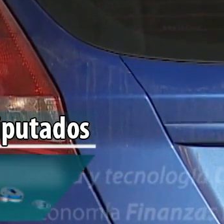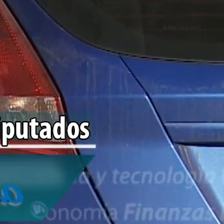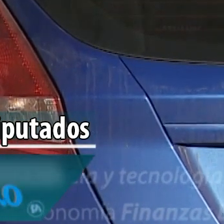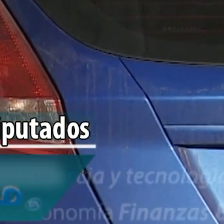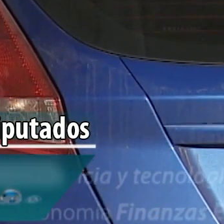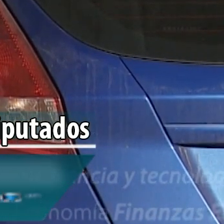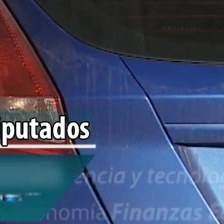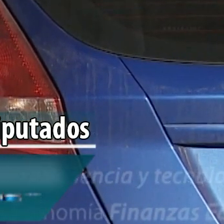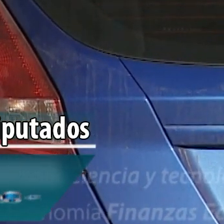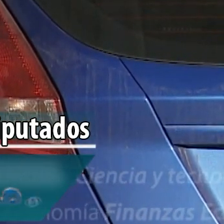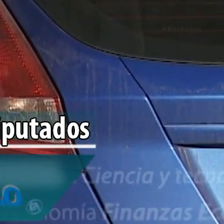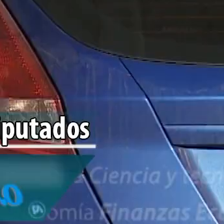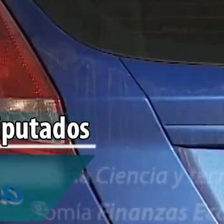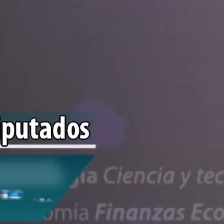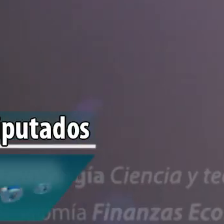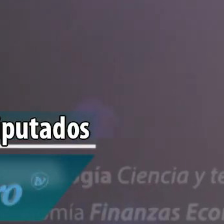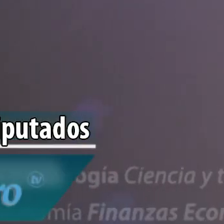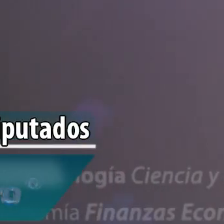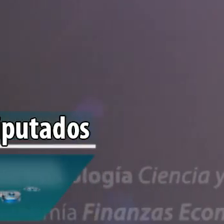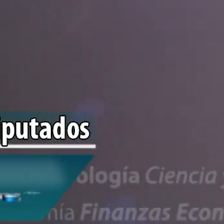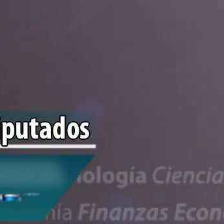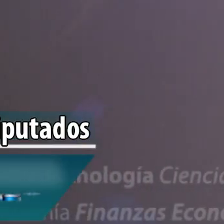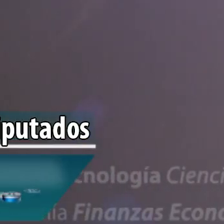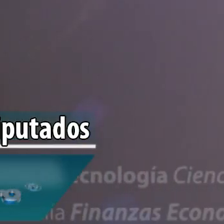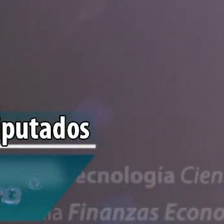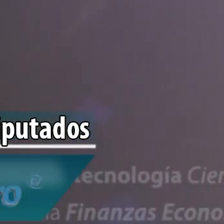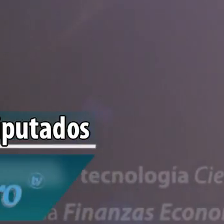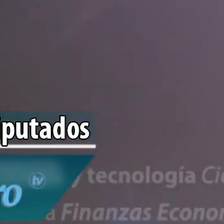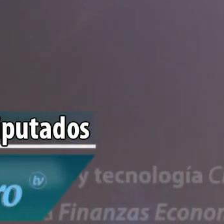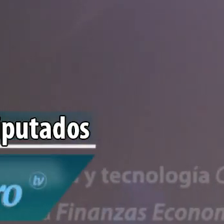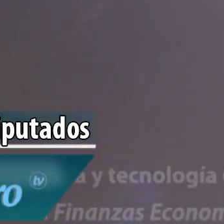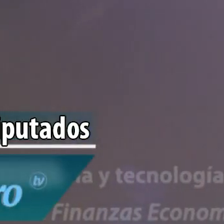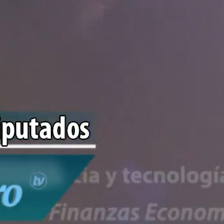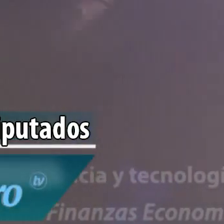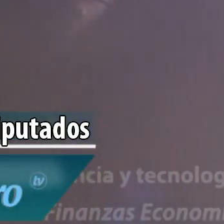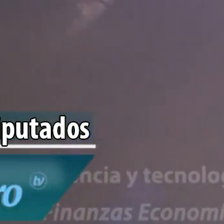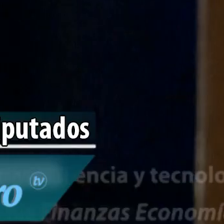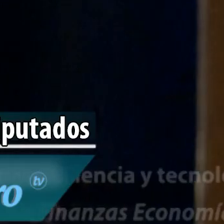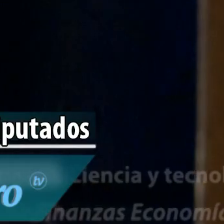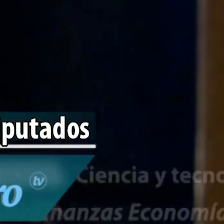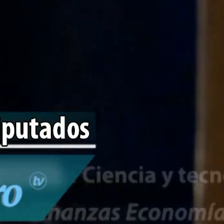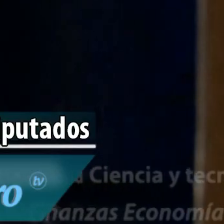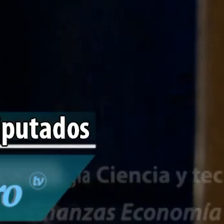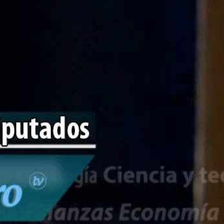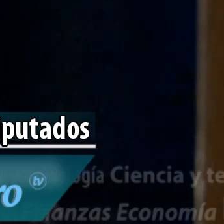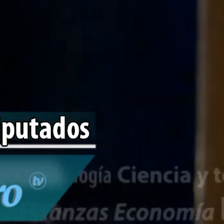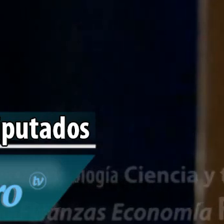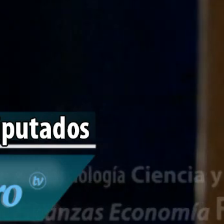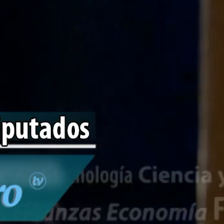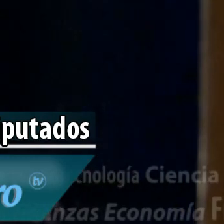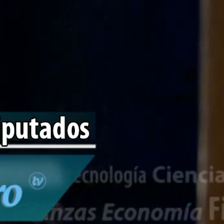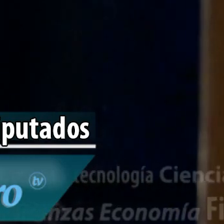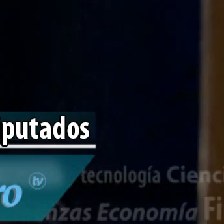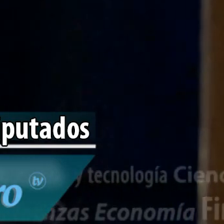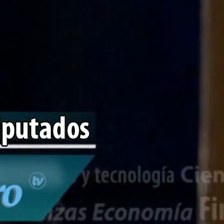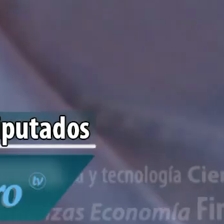el Frente de Todos, los diputados del Bloque Justicialista, los del Interbloque Unidad Federal para el Desarrollo, Acción Federal, el